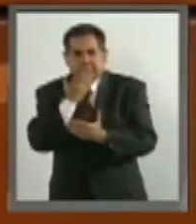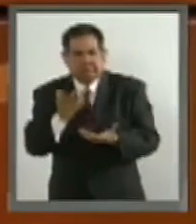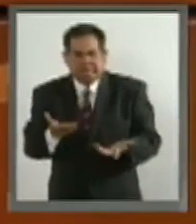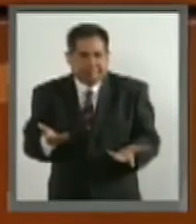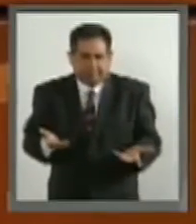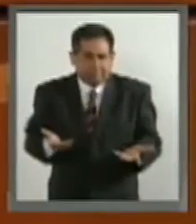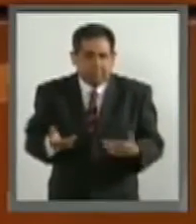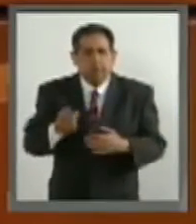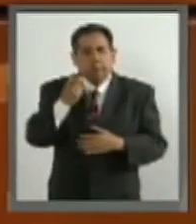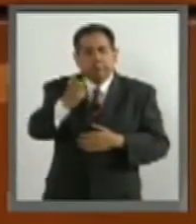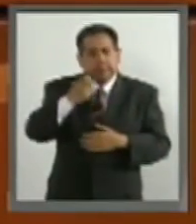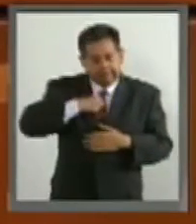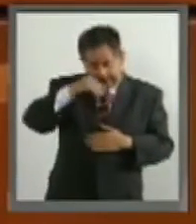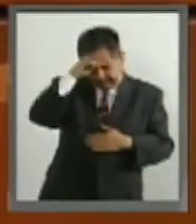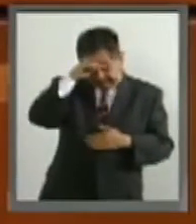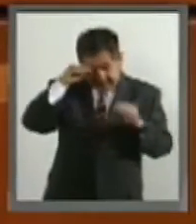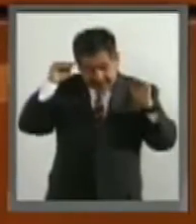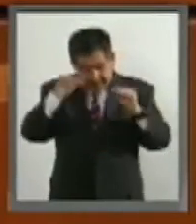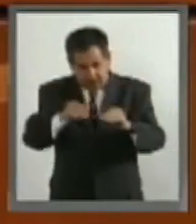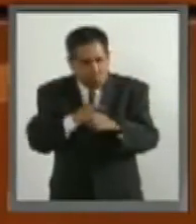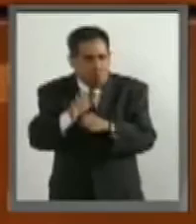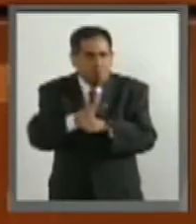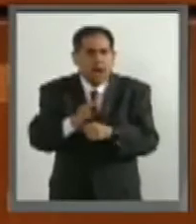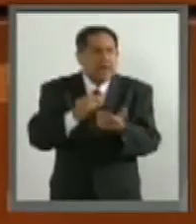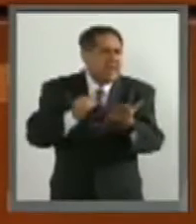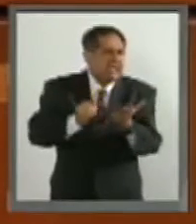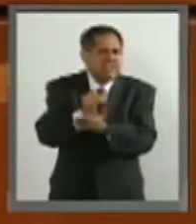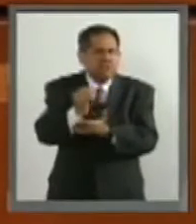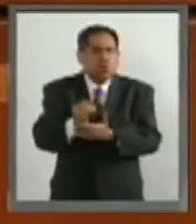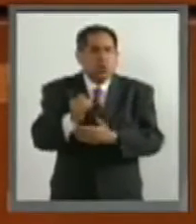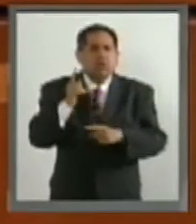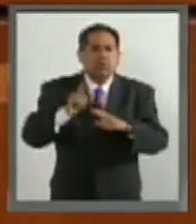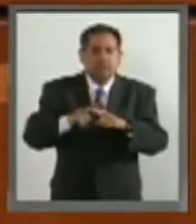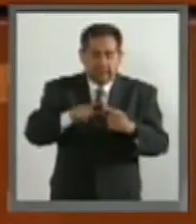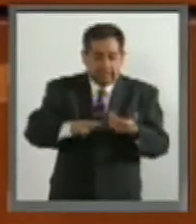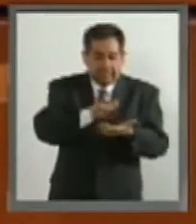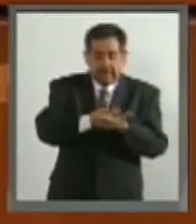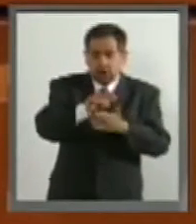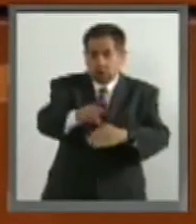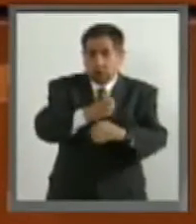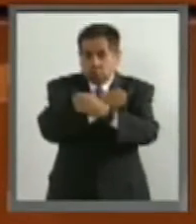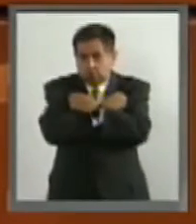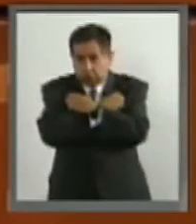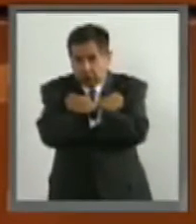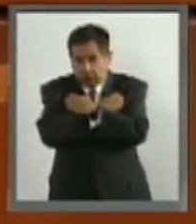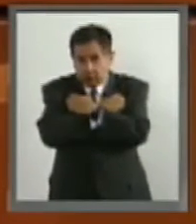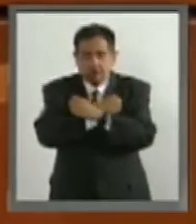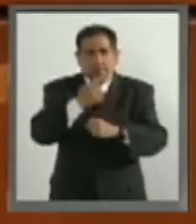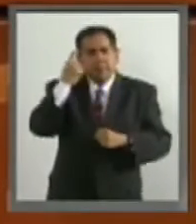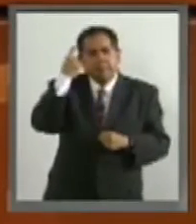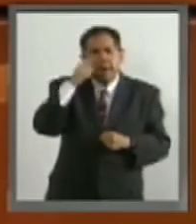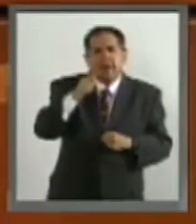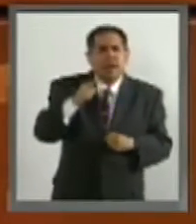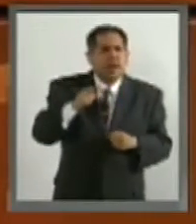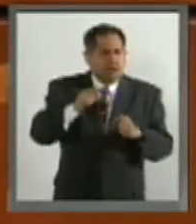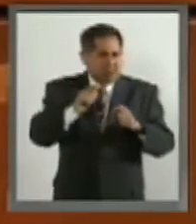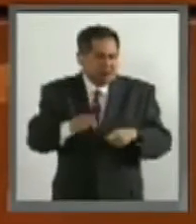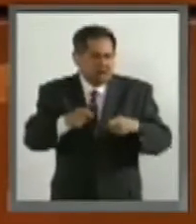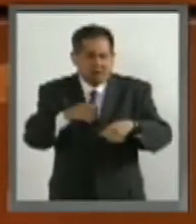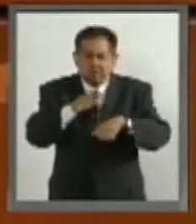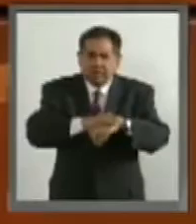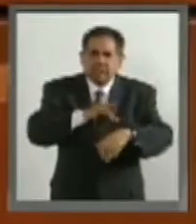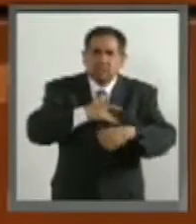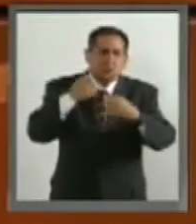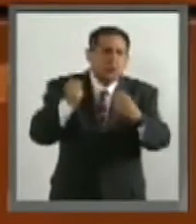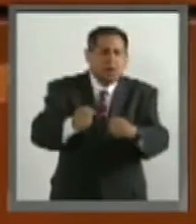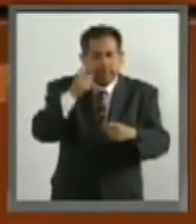ocupa tiene que ver con las decisiones que hay que tomar desde la Ley General de Educación para garantizar que